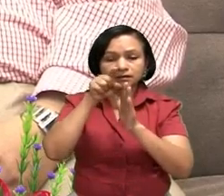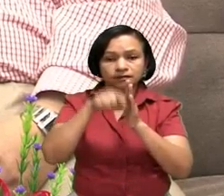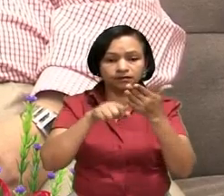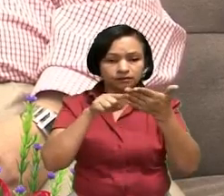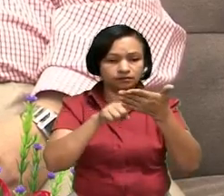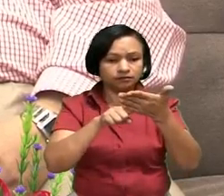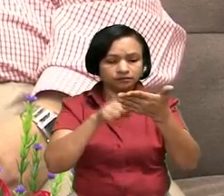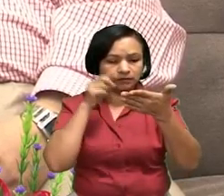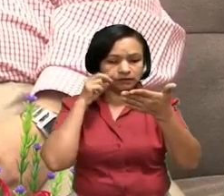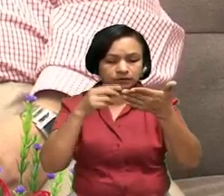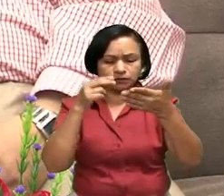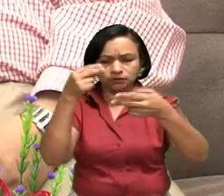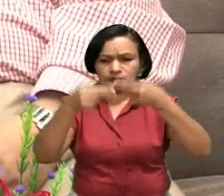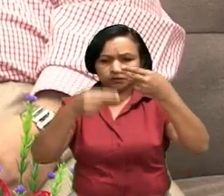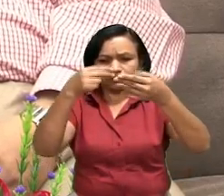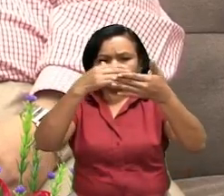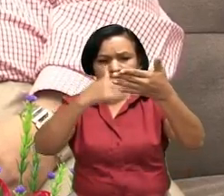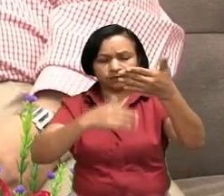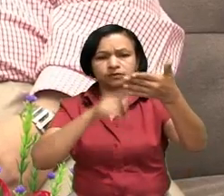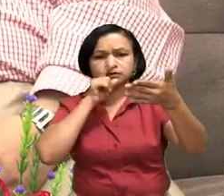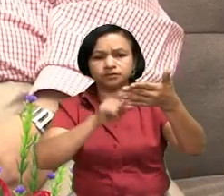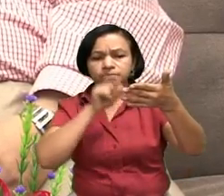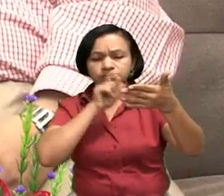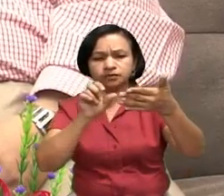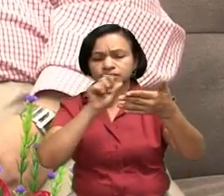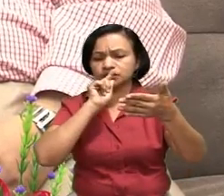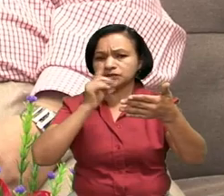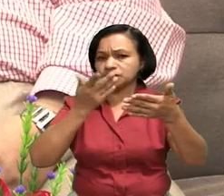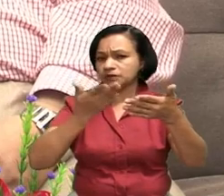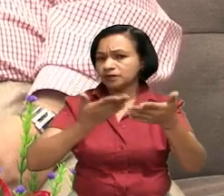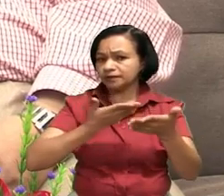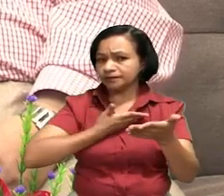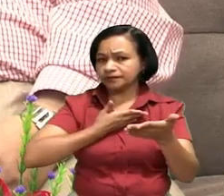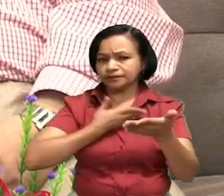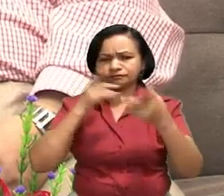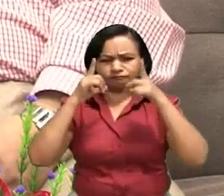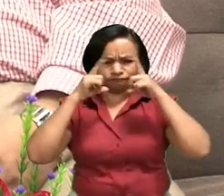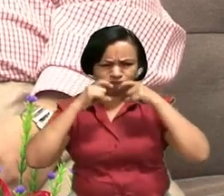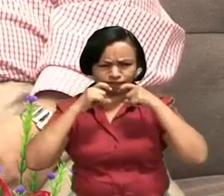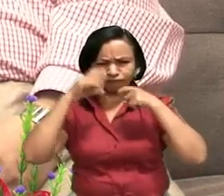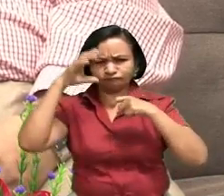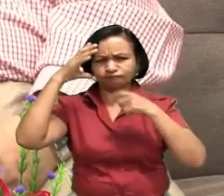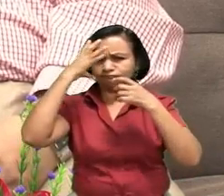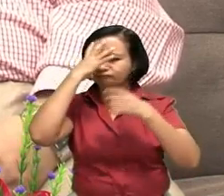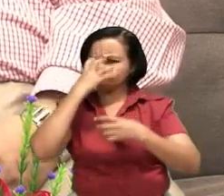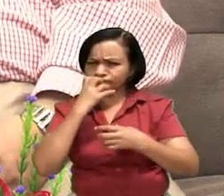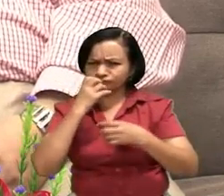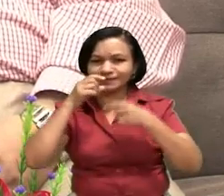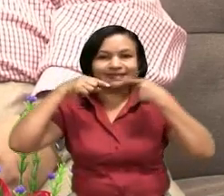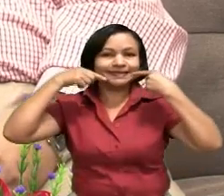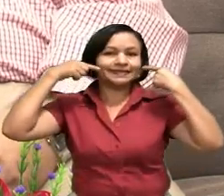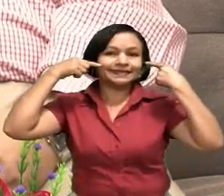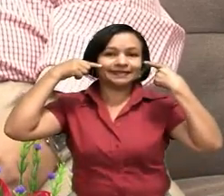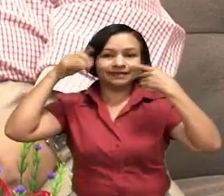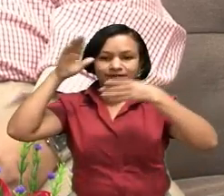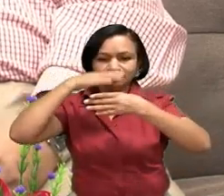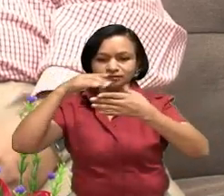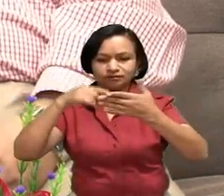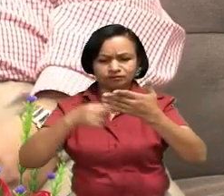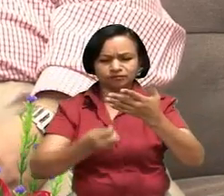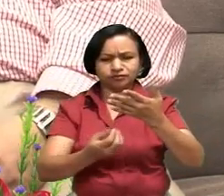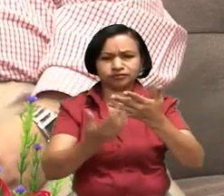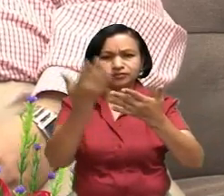seguidores algunos me gustan algunos con caras enfadadas otros con caras felices pero lo cierto